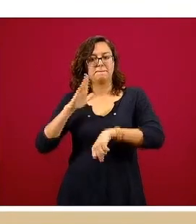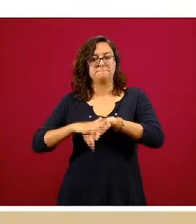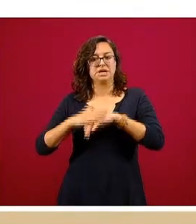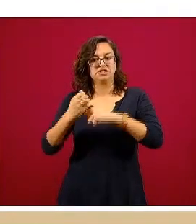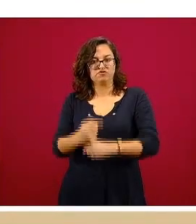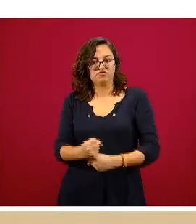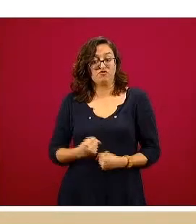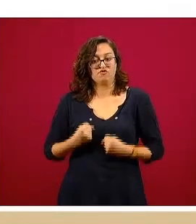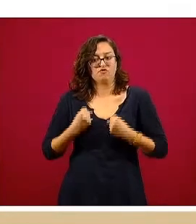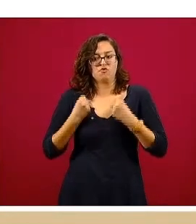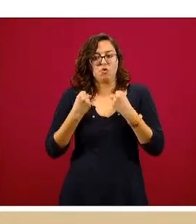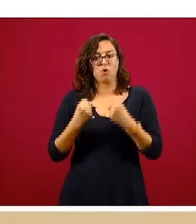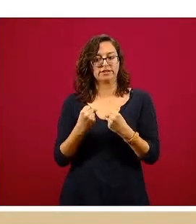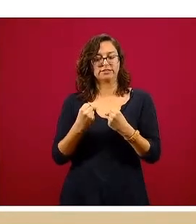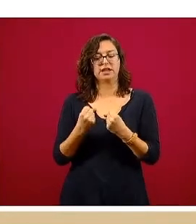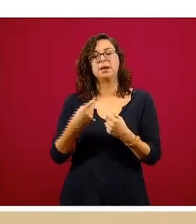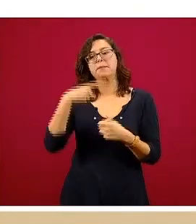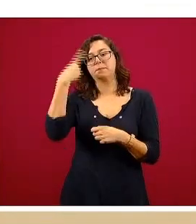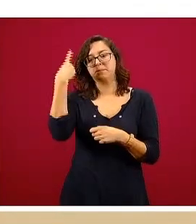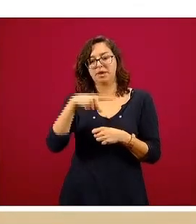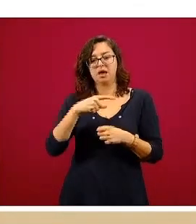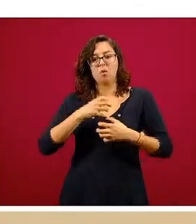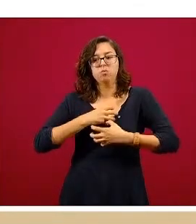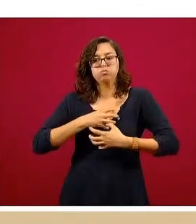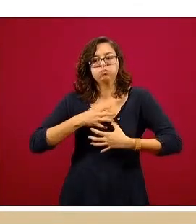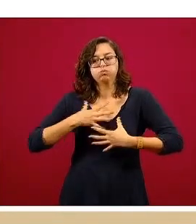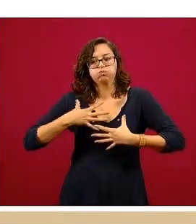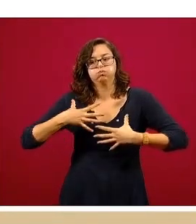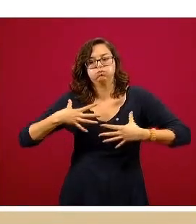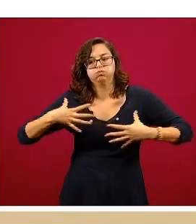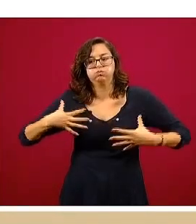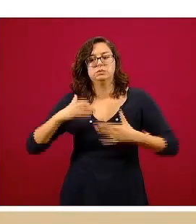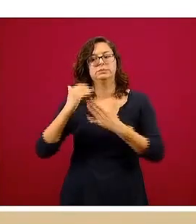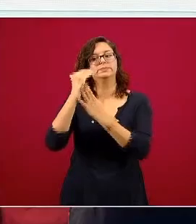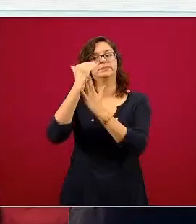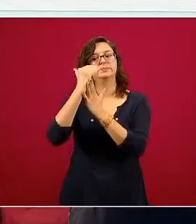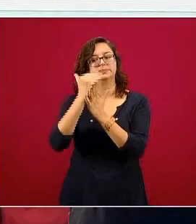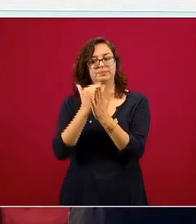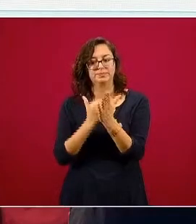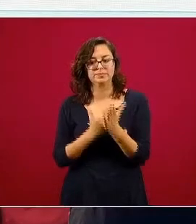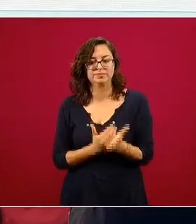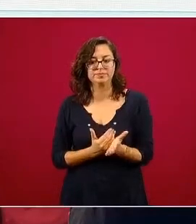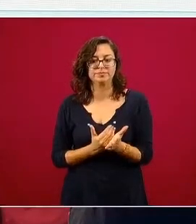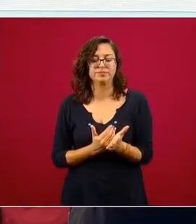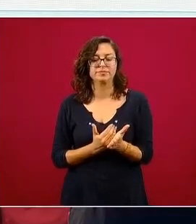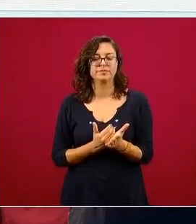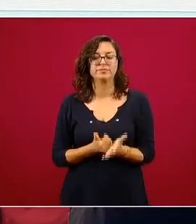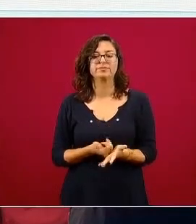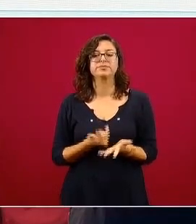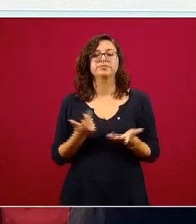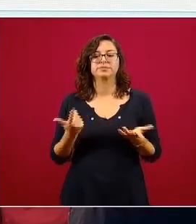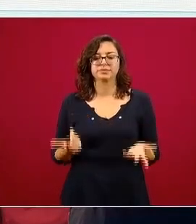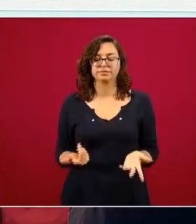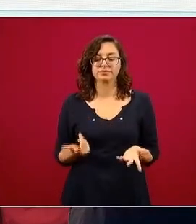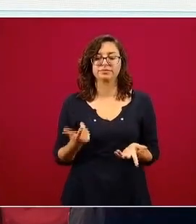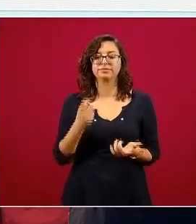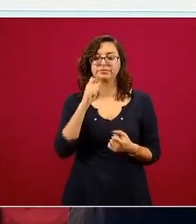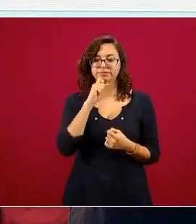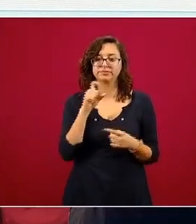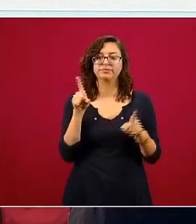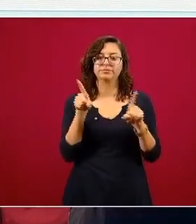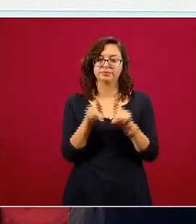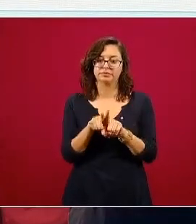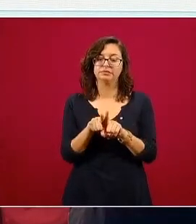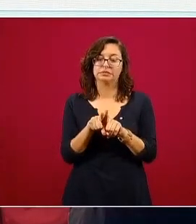tratar de reducir la respuesta inflamatoria que tienen las personas infectadas, que participan también en